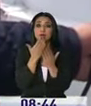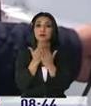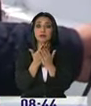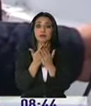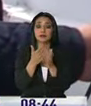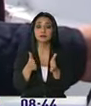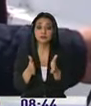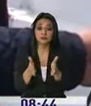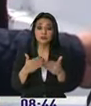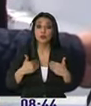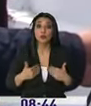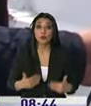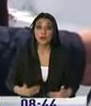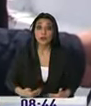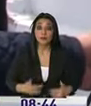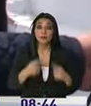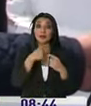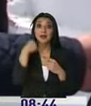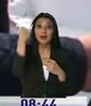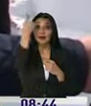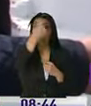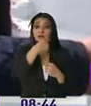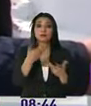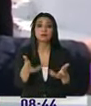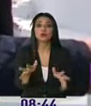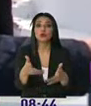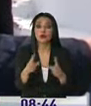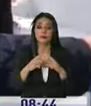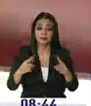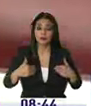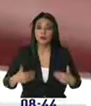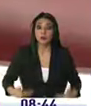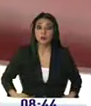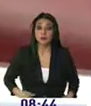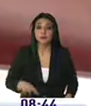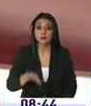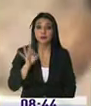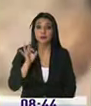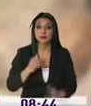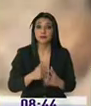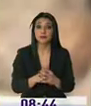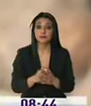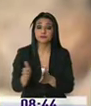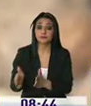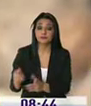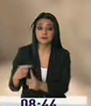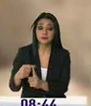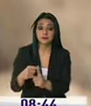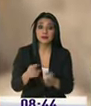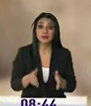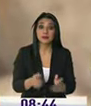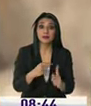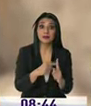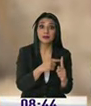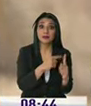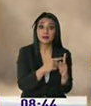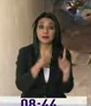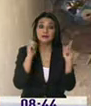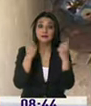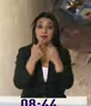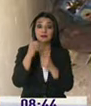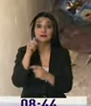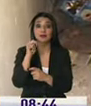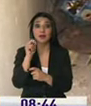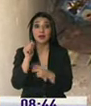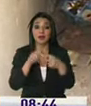el restito de cuerpos, las cabezas no encontramos, pero el resto de cuerpos sí. El cementerio de la parroquia de Mujiquindil Santa Ana ha sido otro